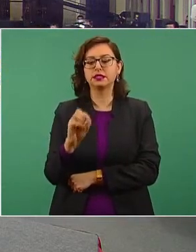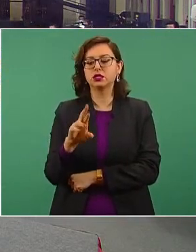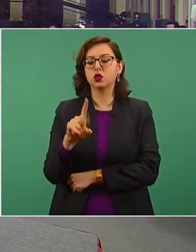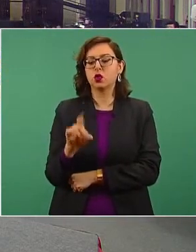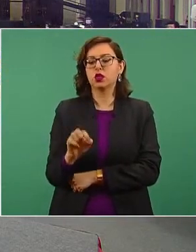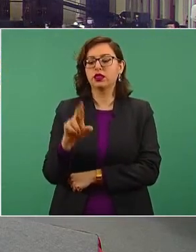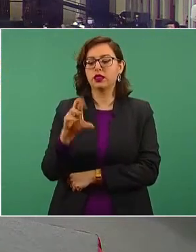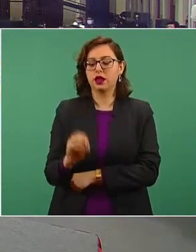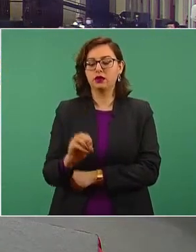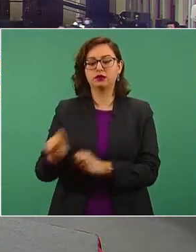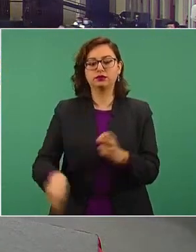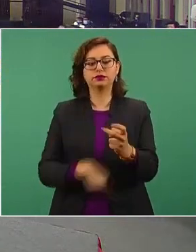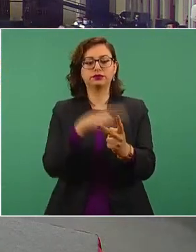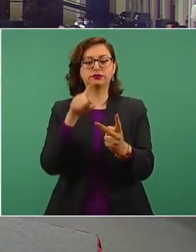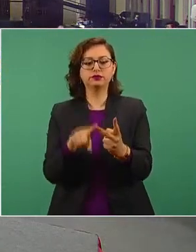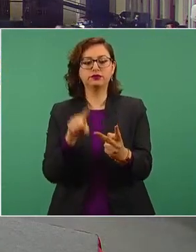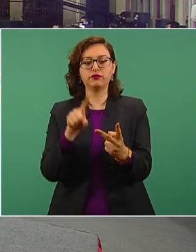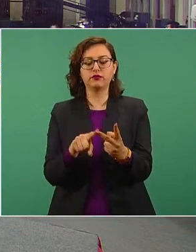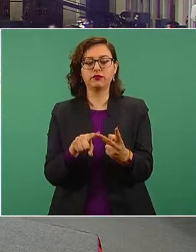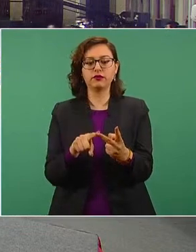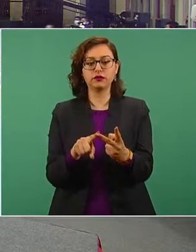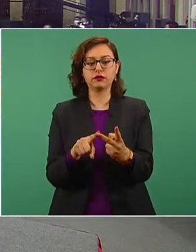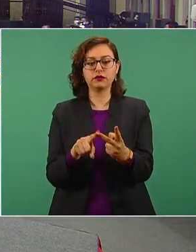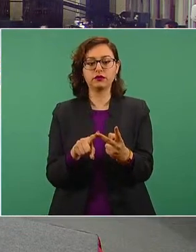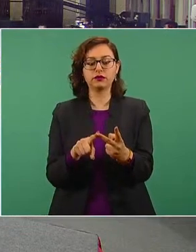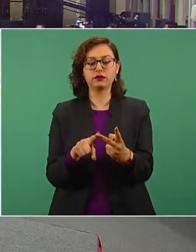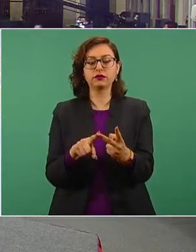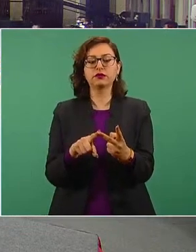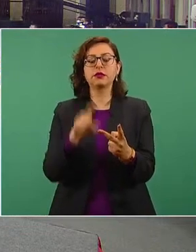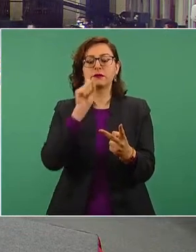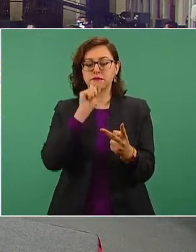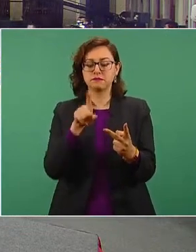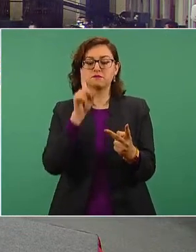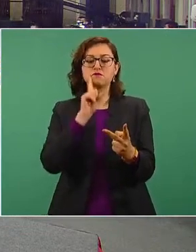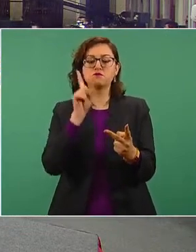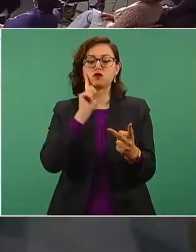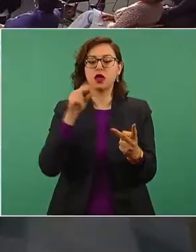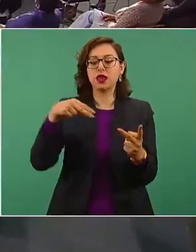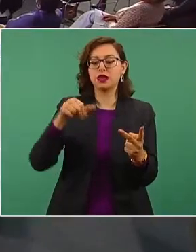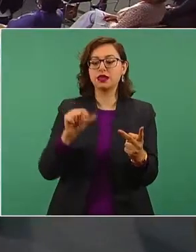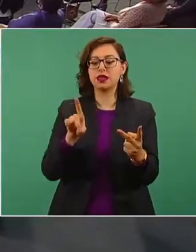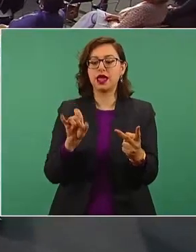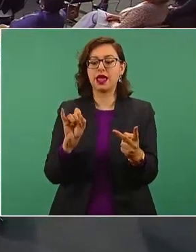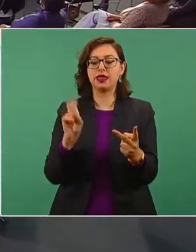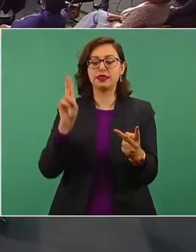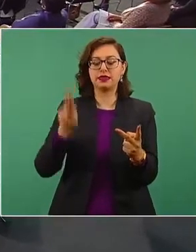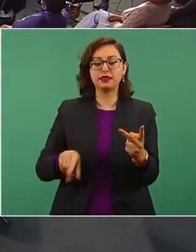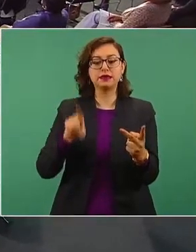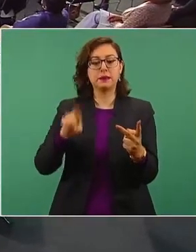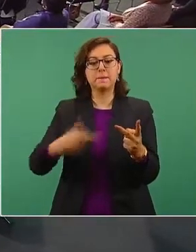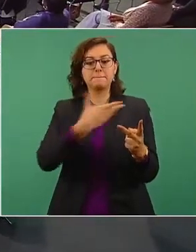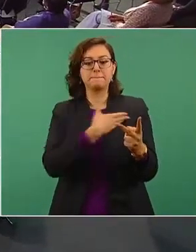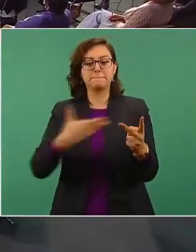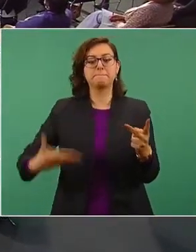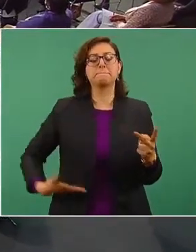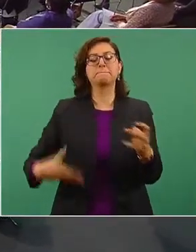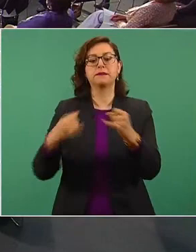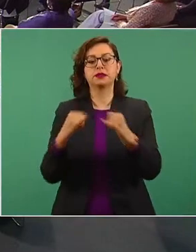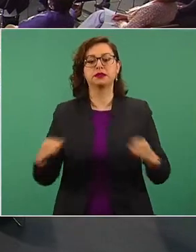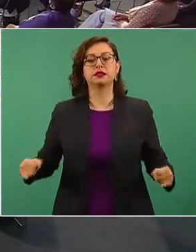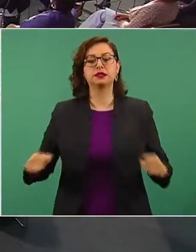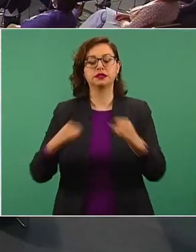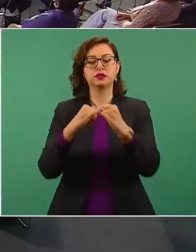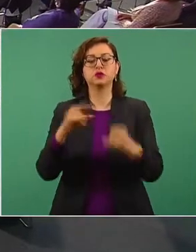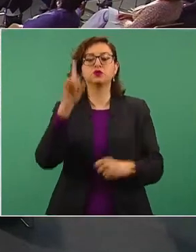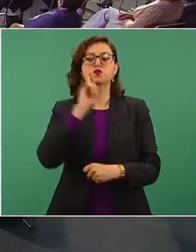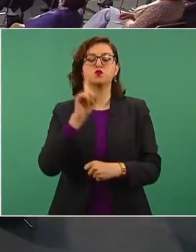va a intervenir Nadine Gatman, que es presidenta del Instituto Nacional